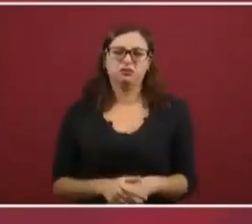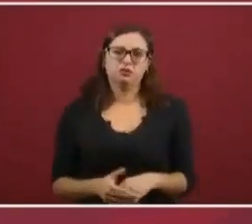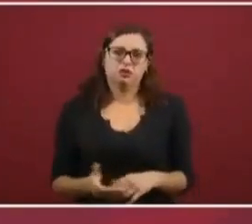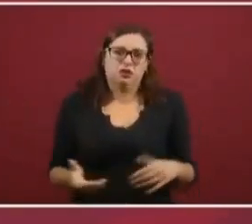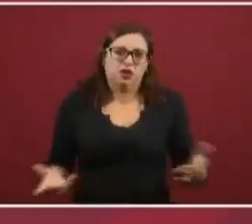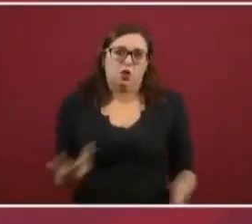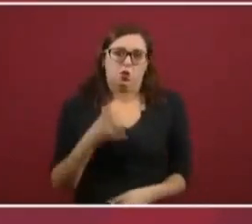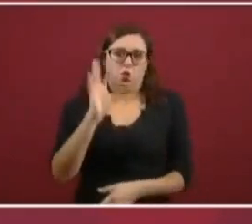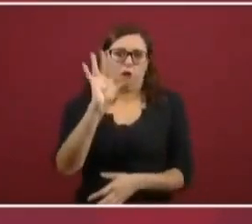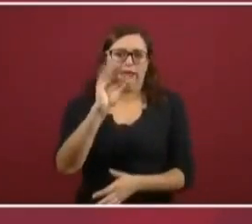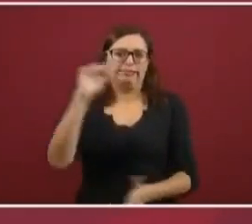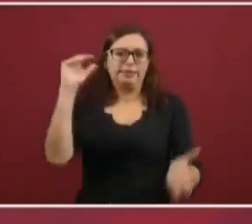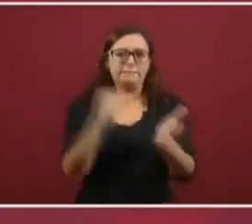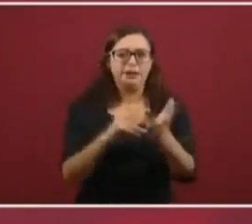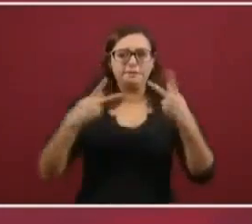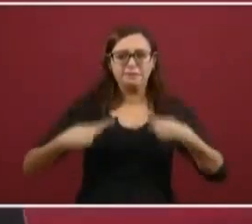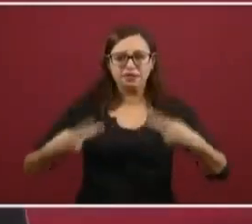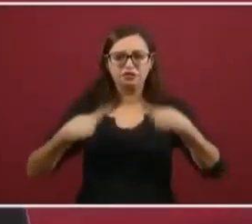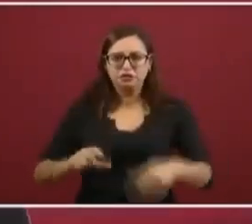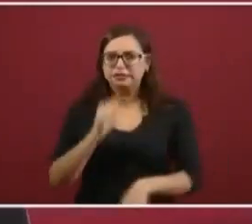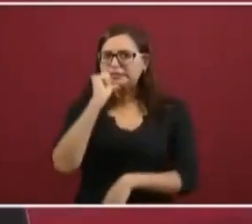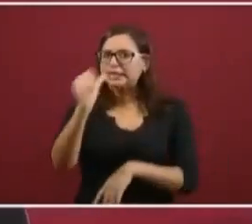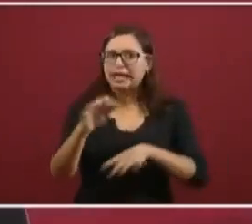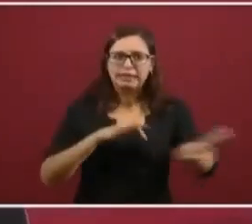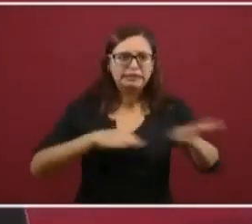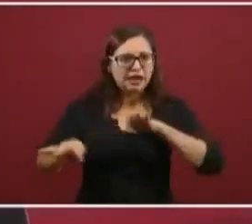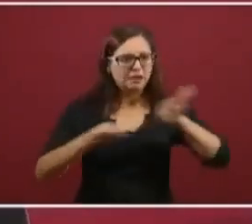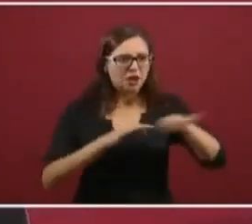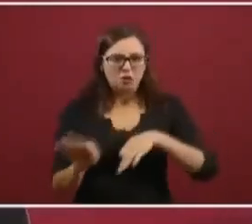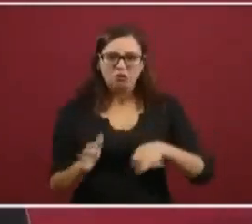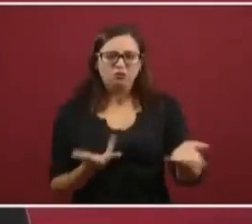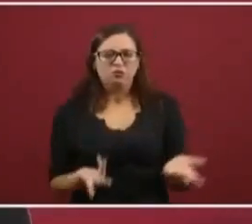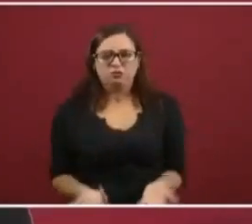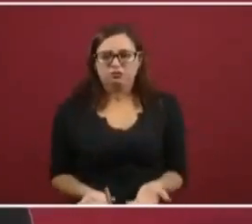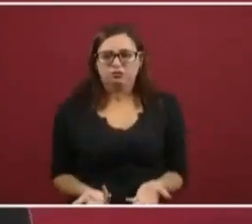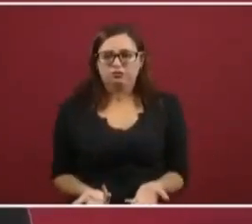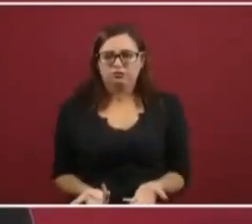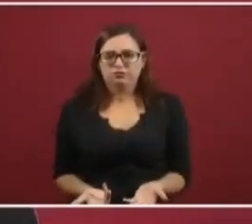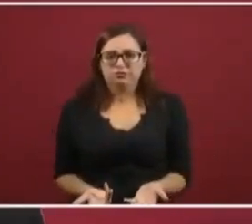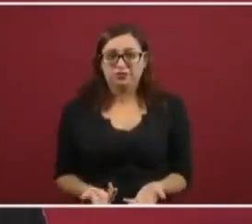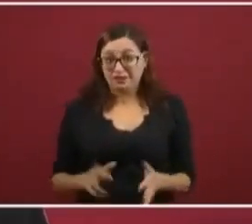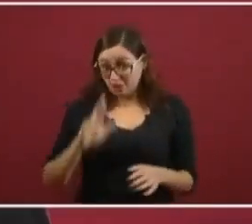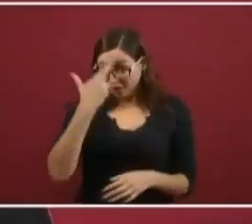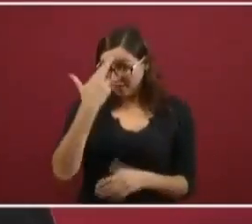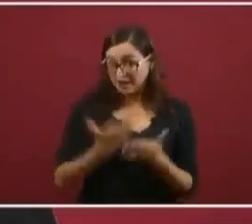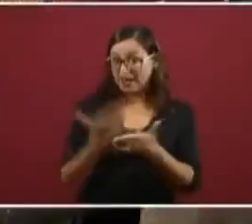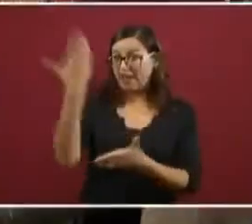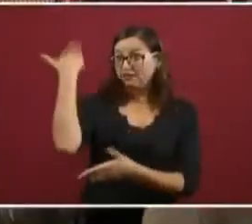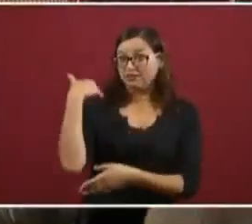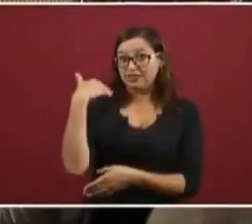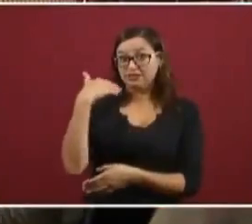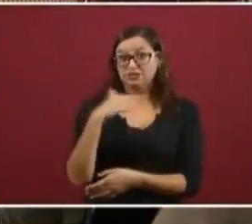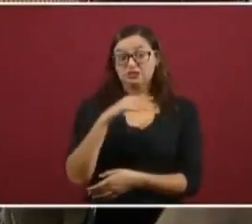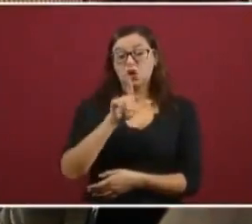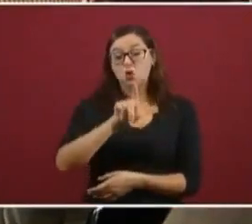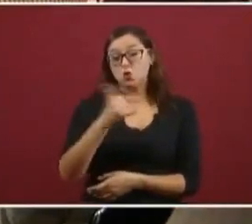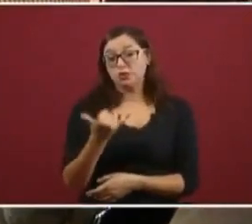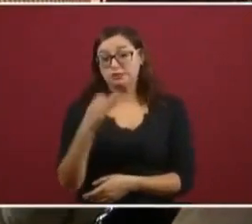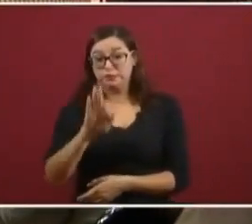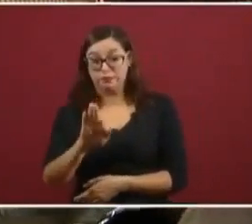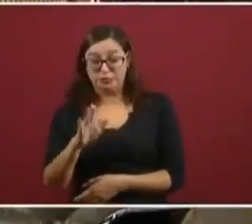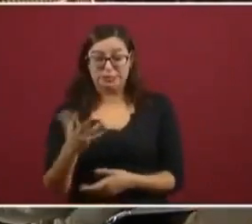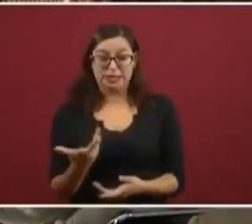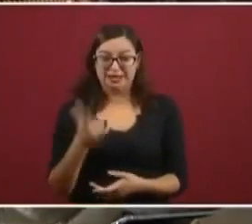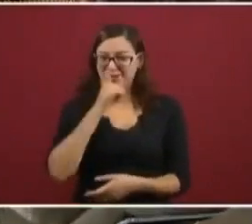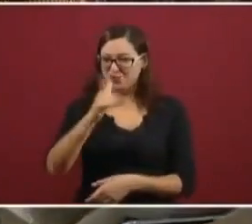trabajo 40.000 trabajadores de y fuerza del centro y los conservadores y